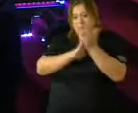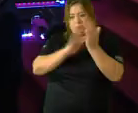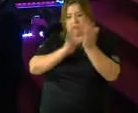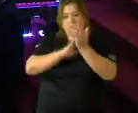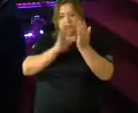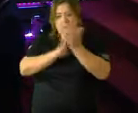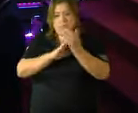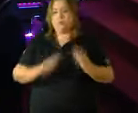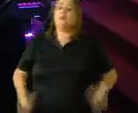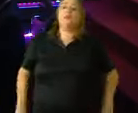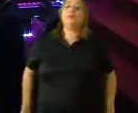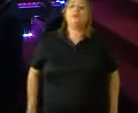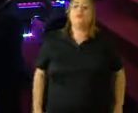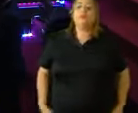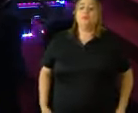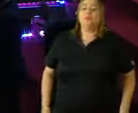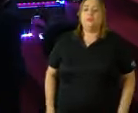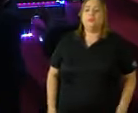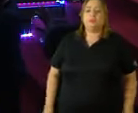Bien.